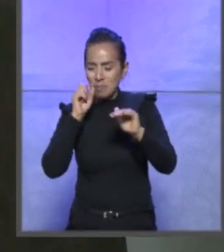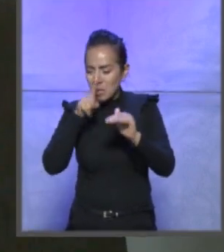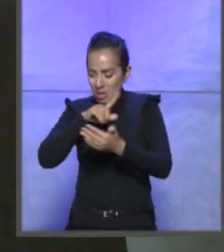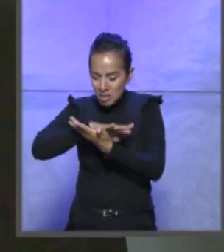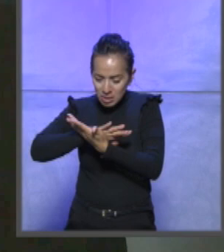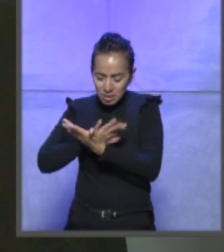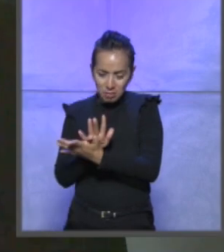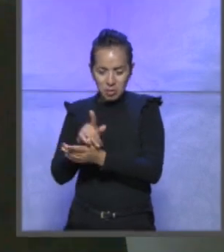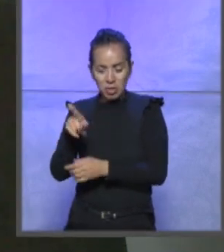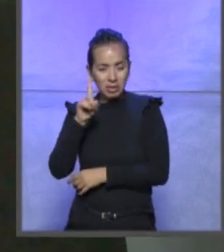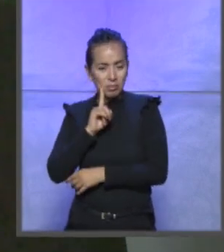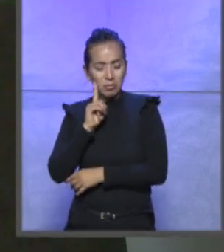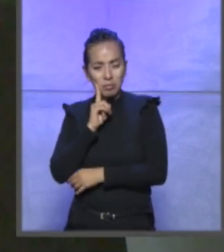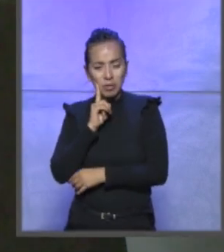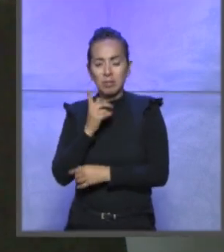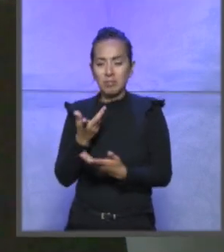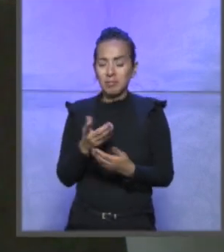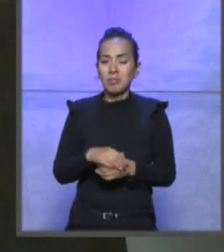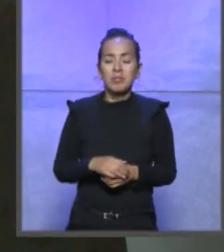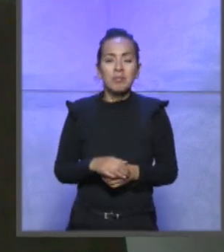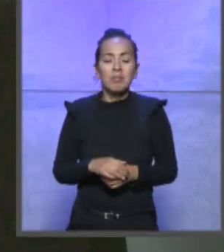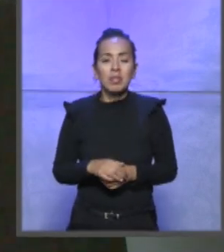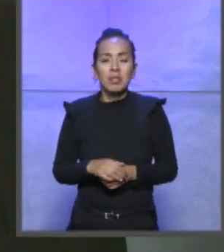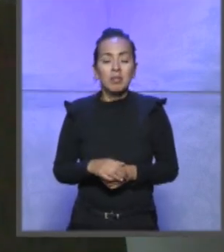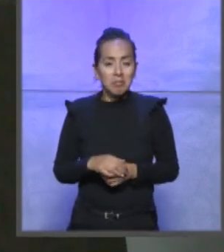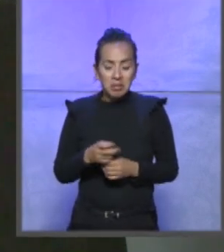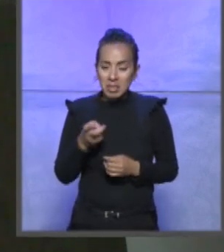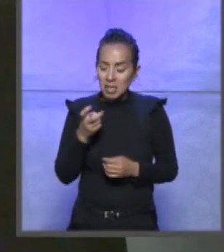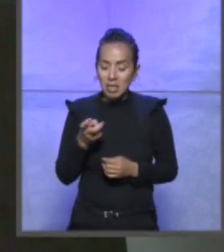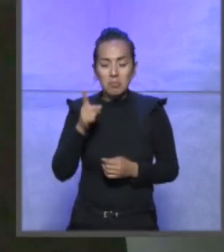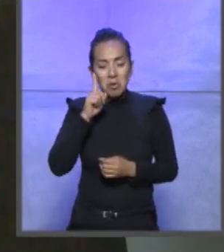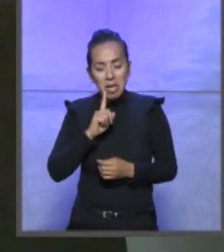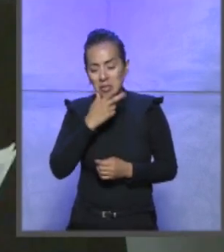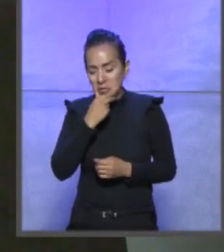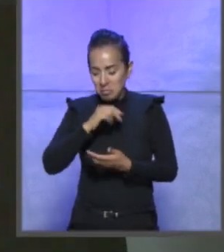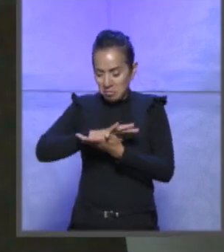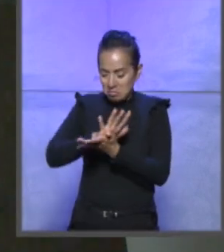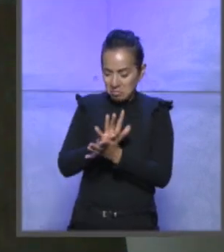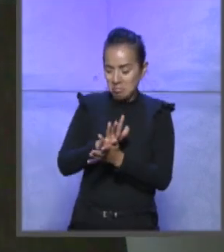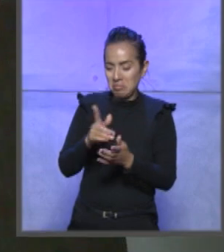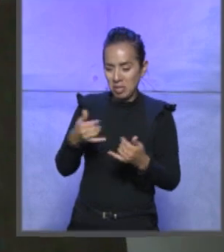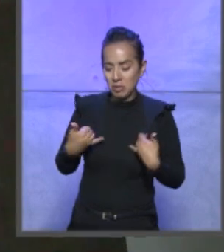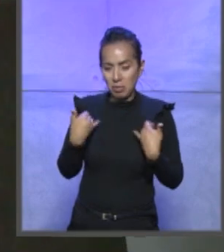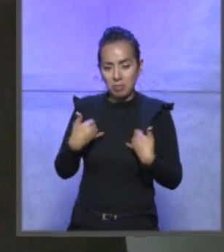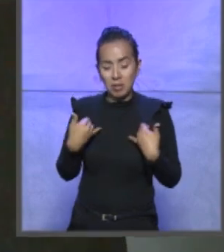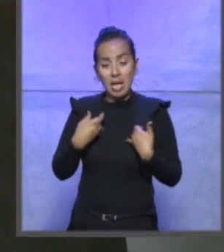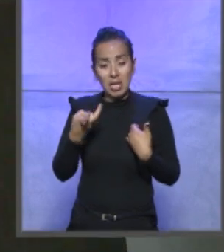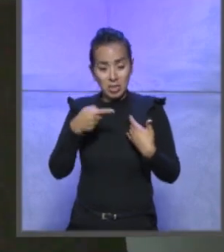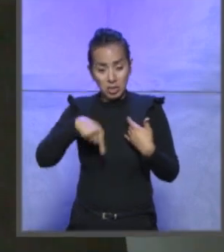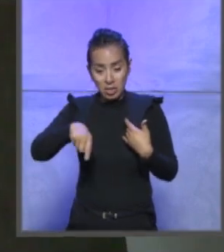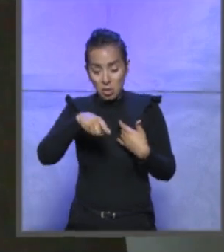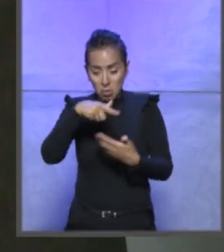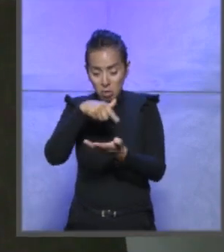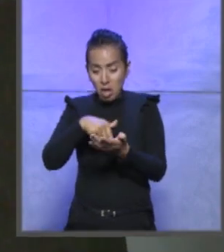esa discriminación. Por lo tanto, tenemos que ver la realidad de las cosas. Este espacio que se abrió en este momento es muy